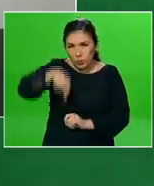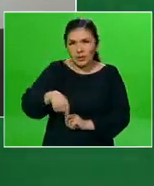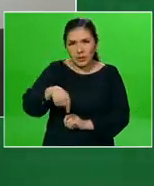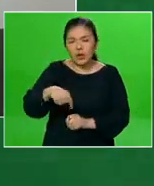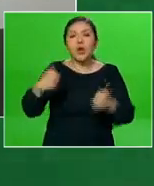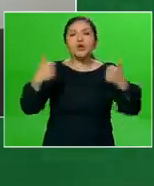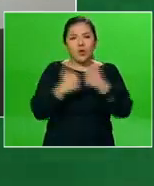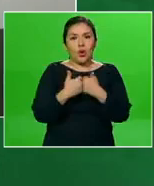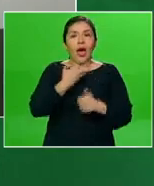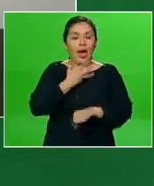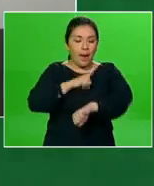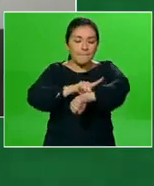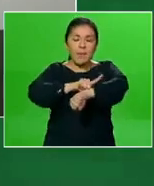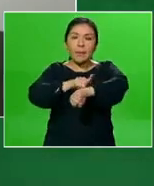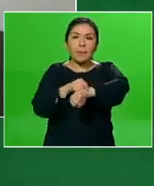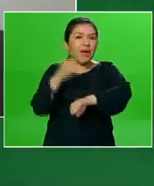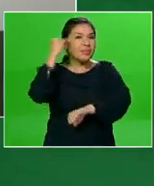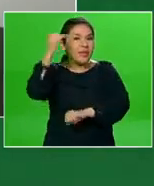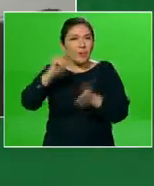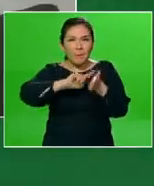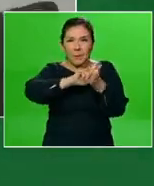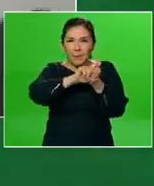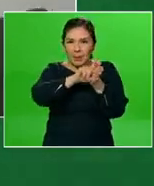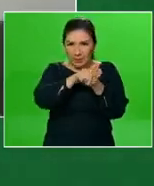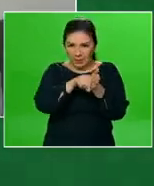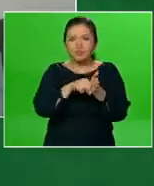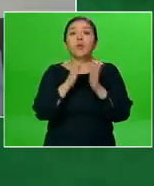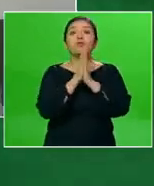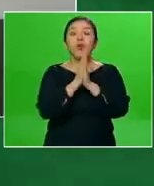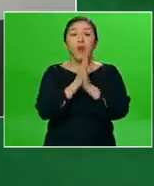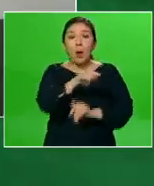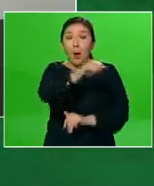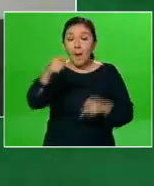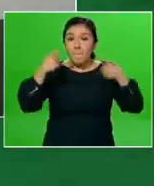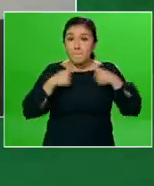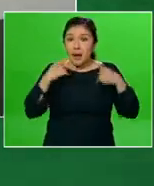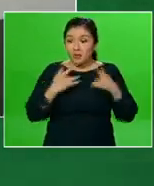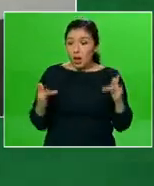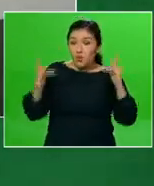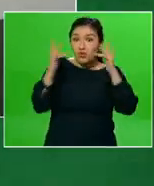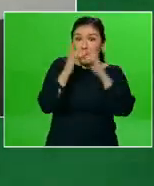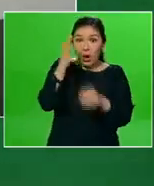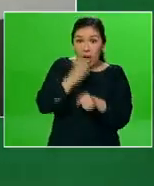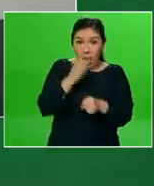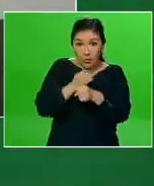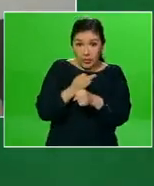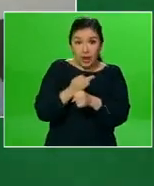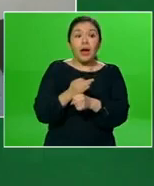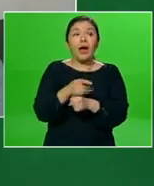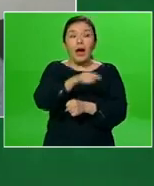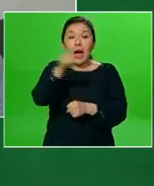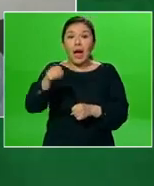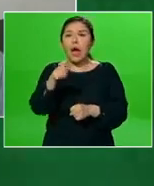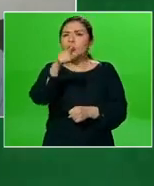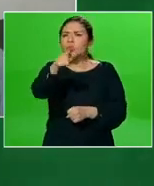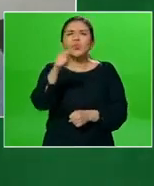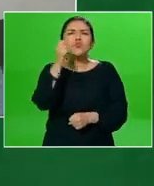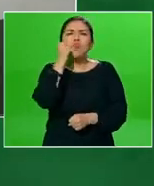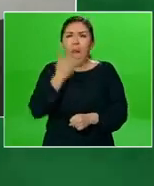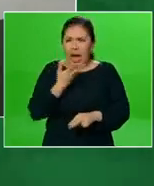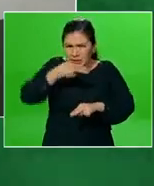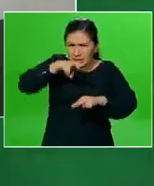tengo mi cronómetro que les voy a pedir a todos los que están conectados y a todos los que están conectadas que si están